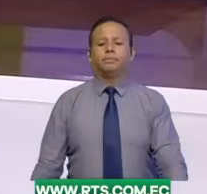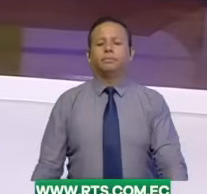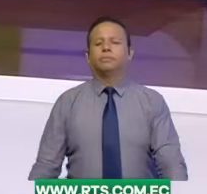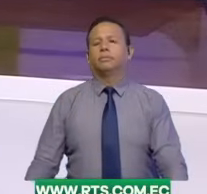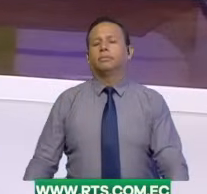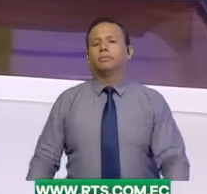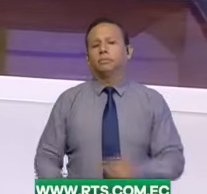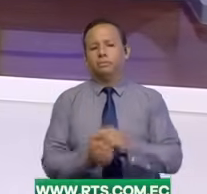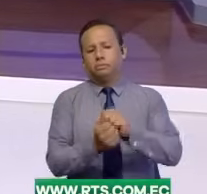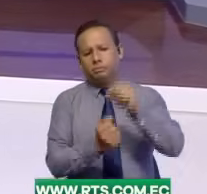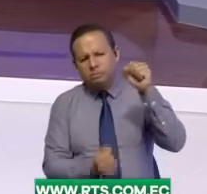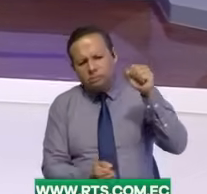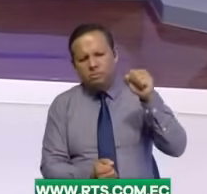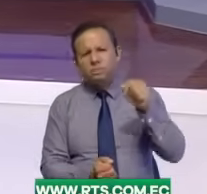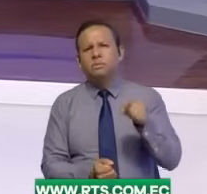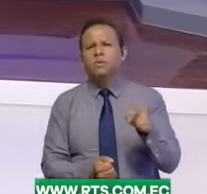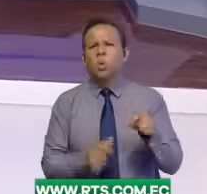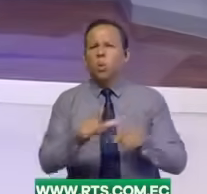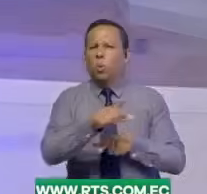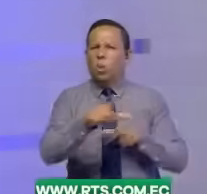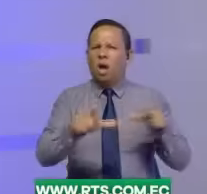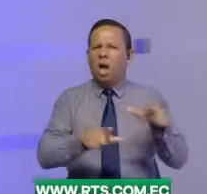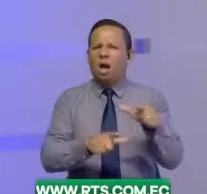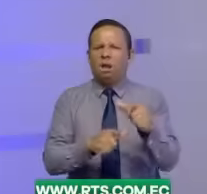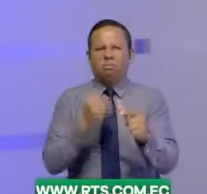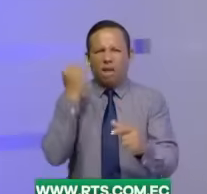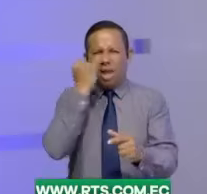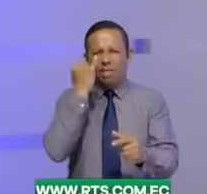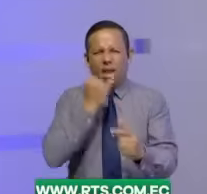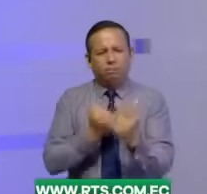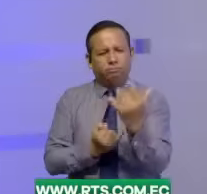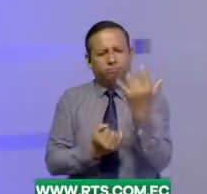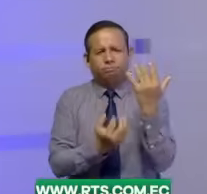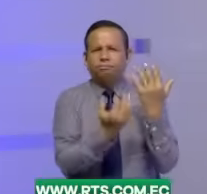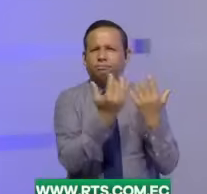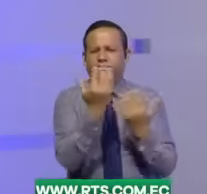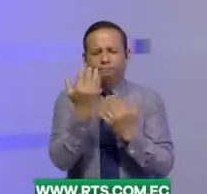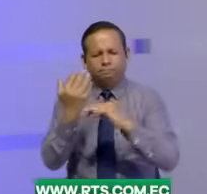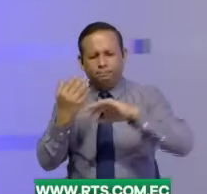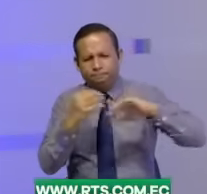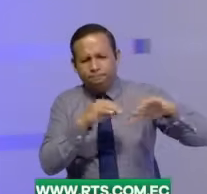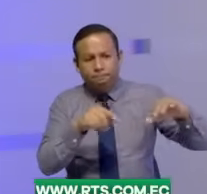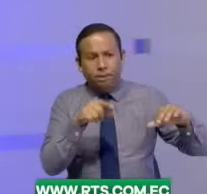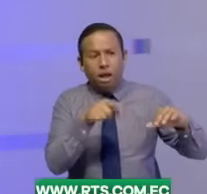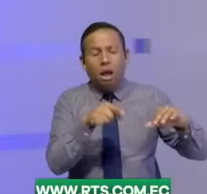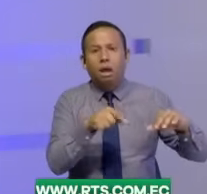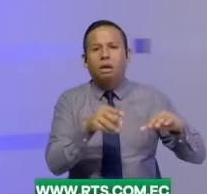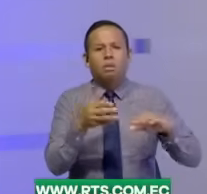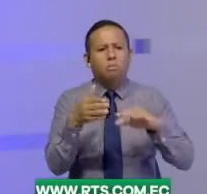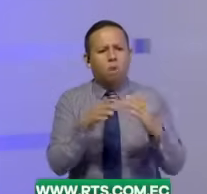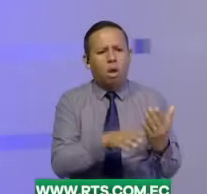Hay aún cadáver en medio de manglares en Machala. La policía investiga si se trata de una muerte violenta.